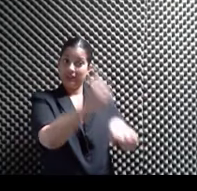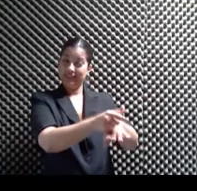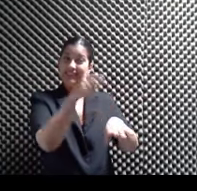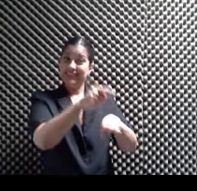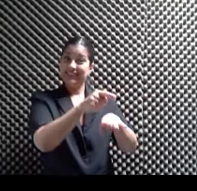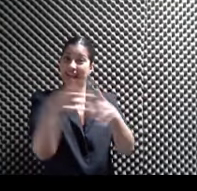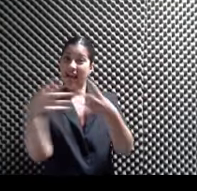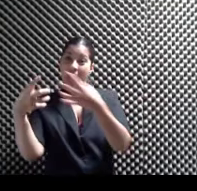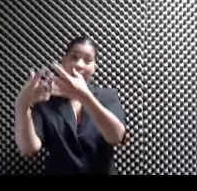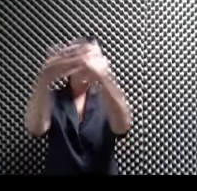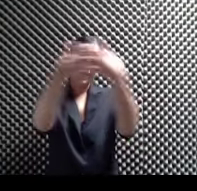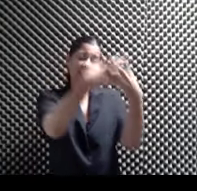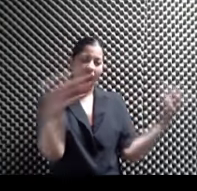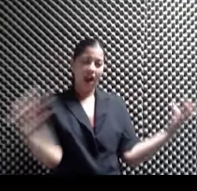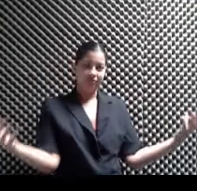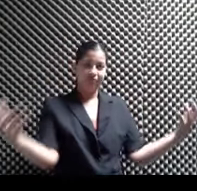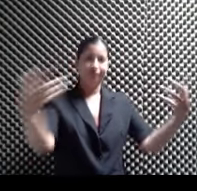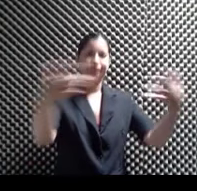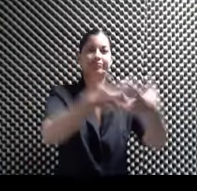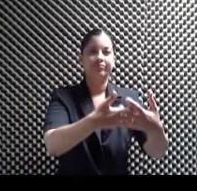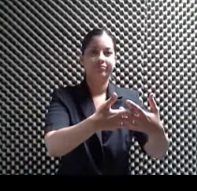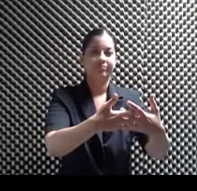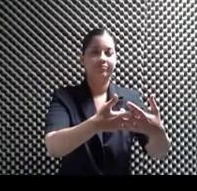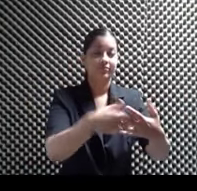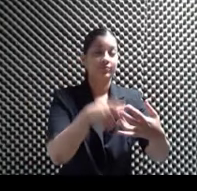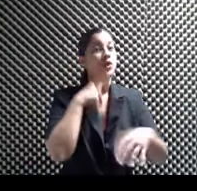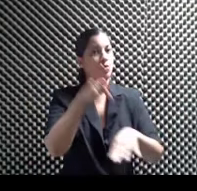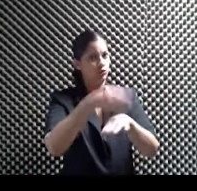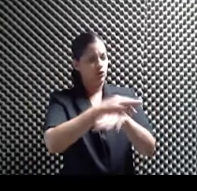Y Ahí Puerto Rico Aprovechó Muchísimo Esto